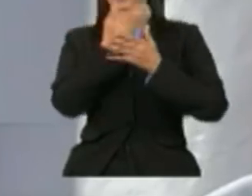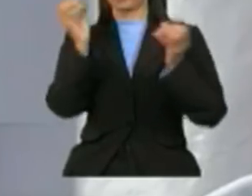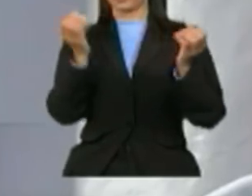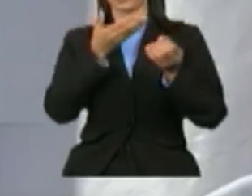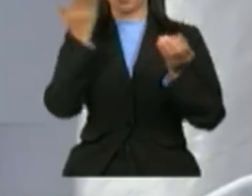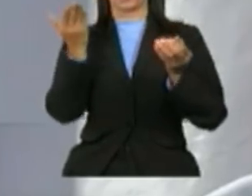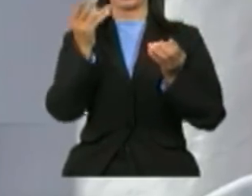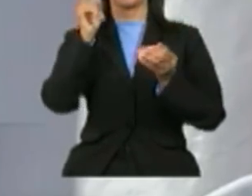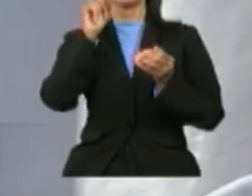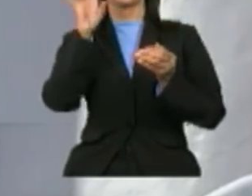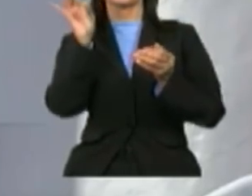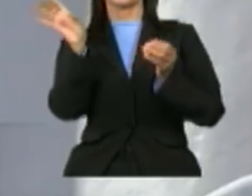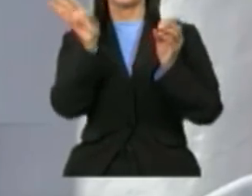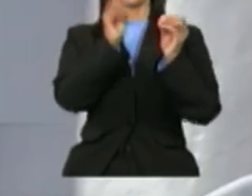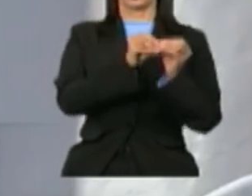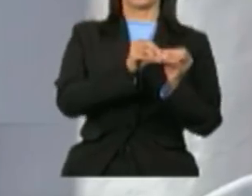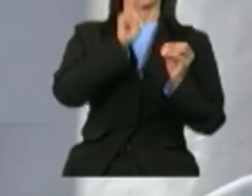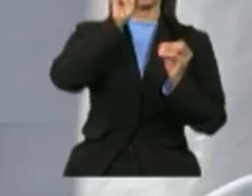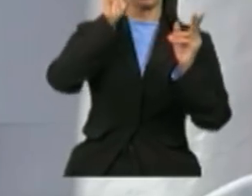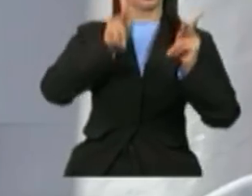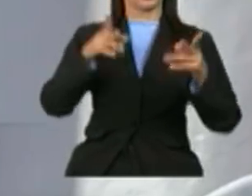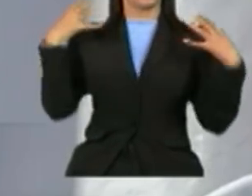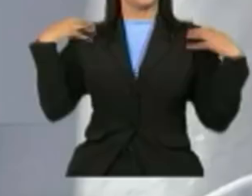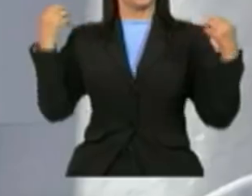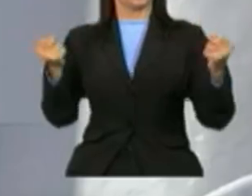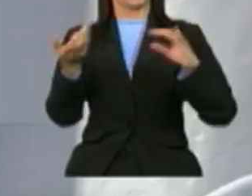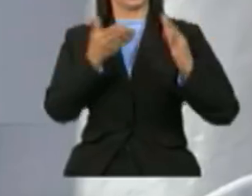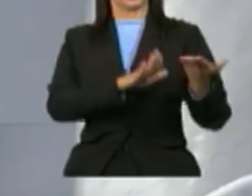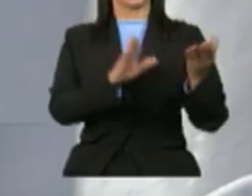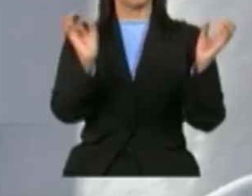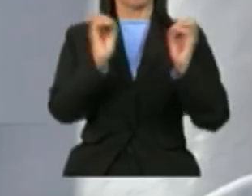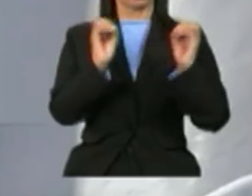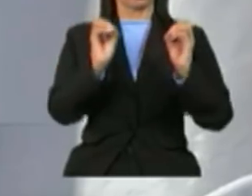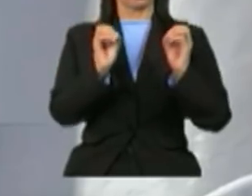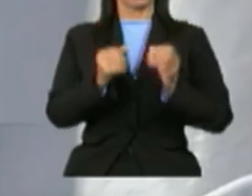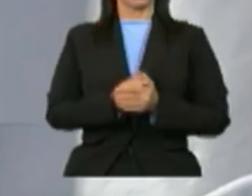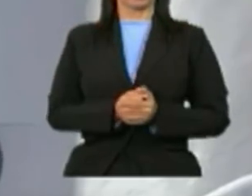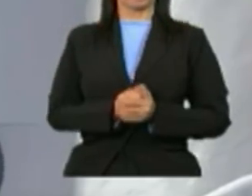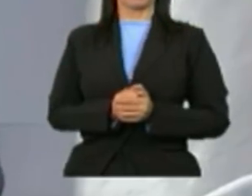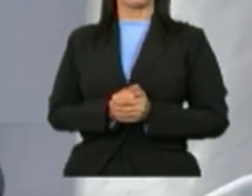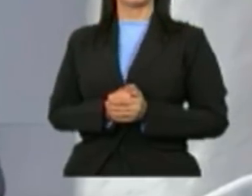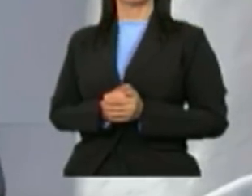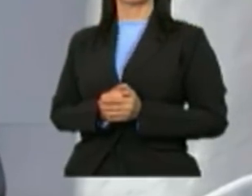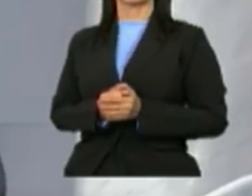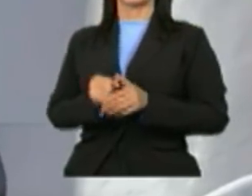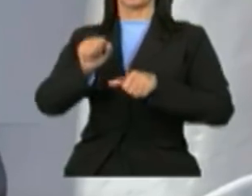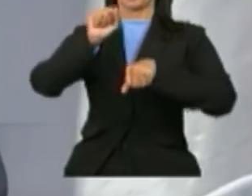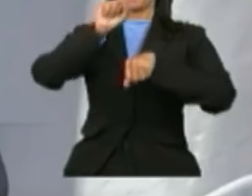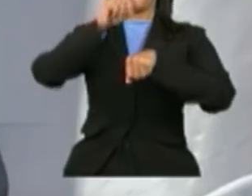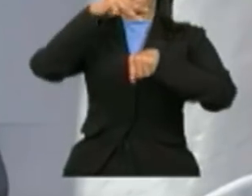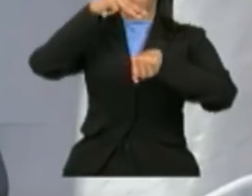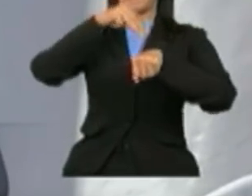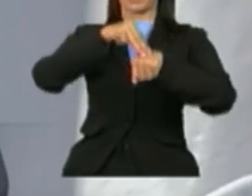acumulados, 2 recuperados, 0 fallecimientos. Monseñor Noel,